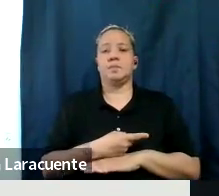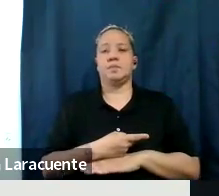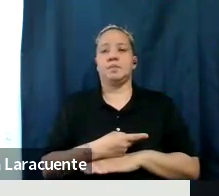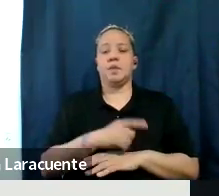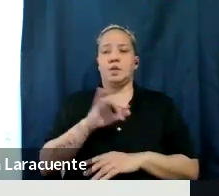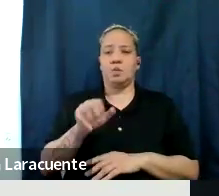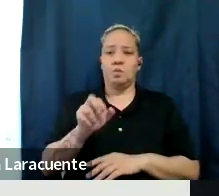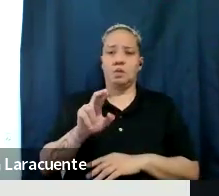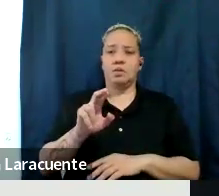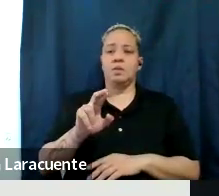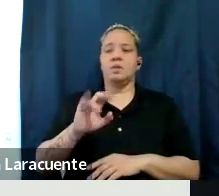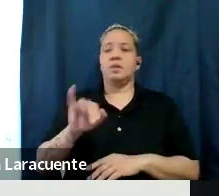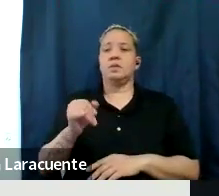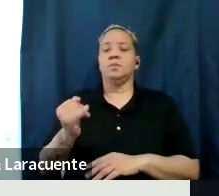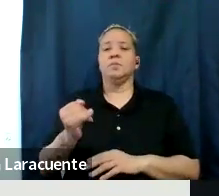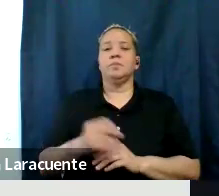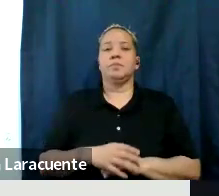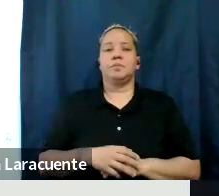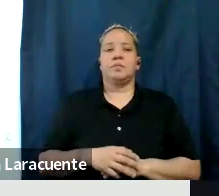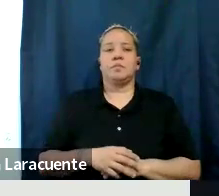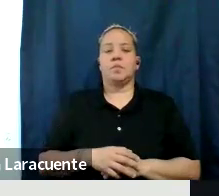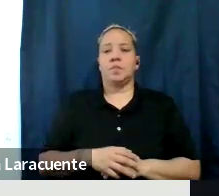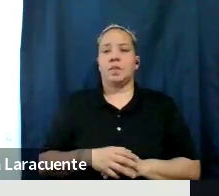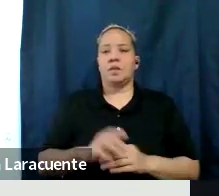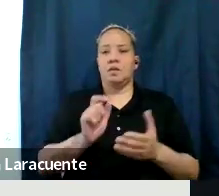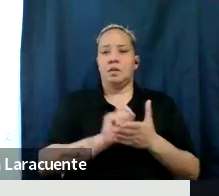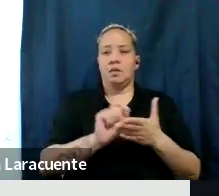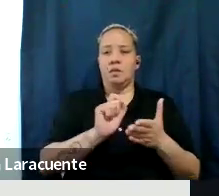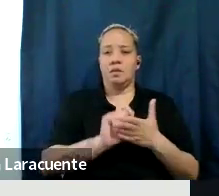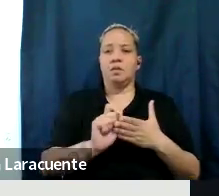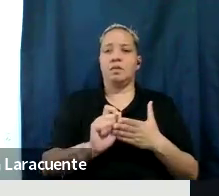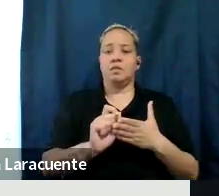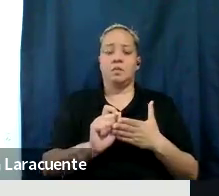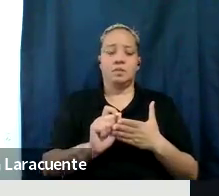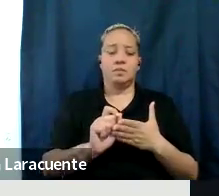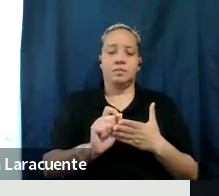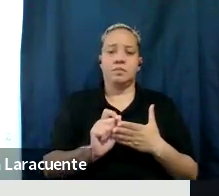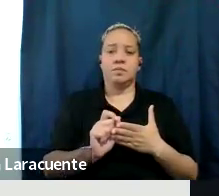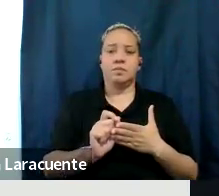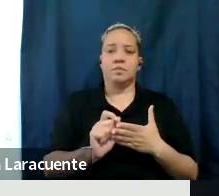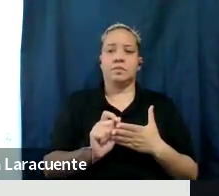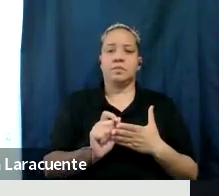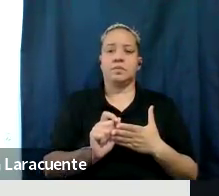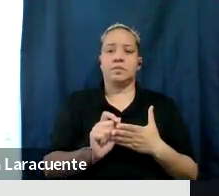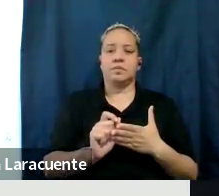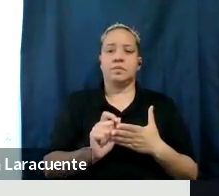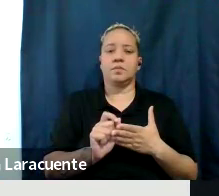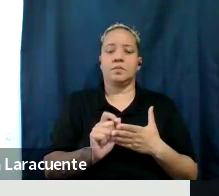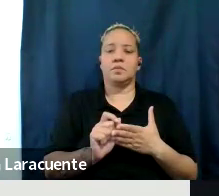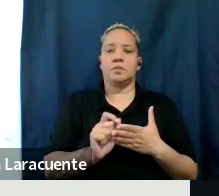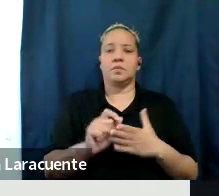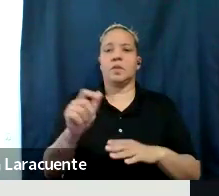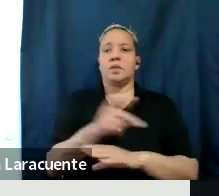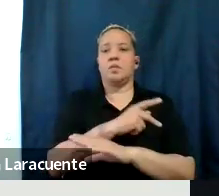Jiménez, Juan Ramón Jiménez escribe una composición, una serie de poemas,